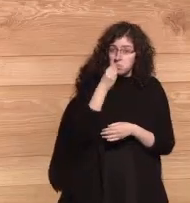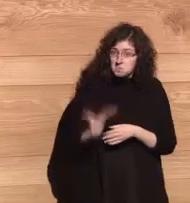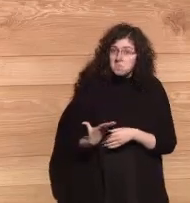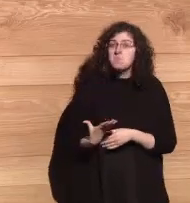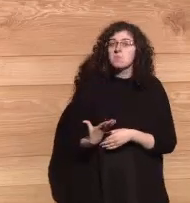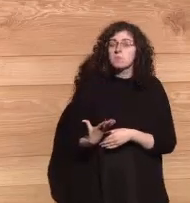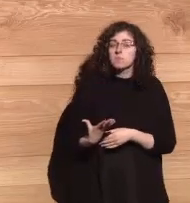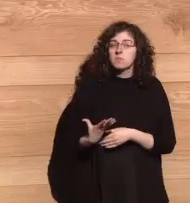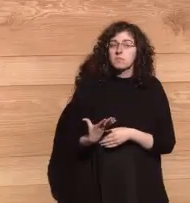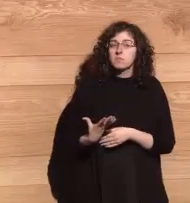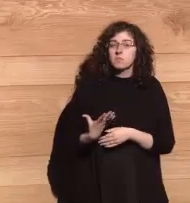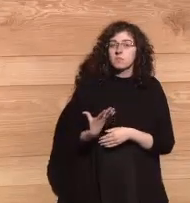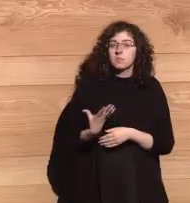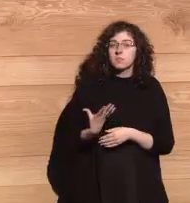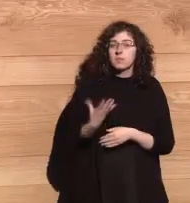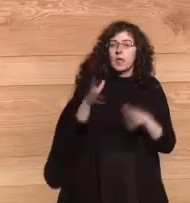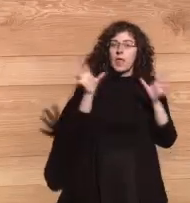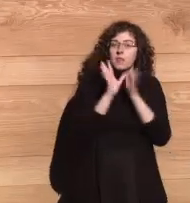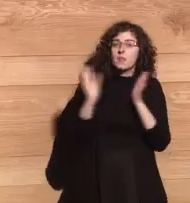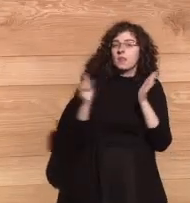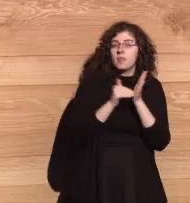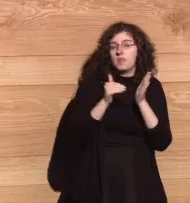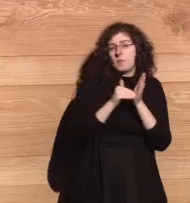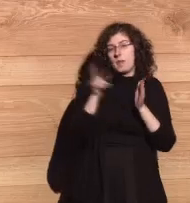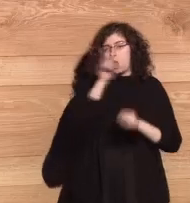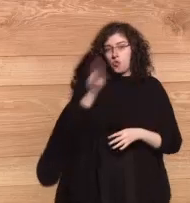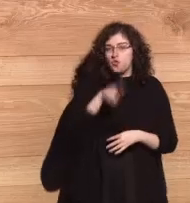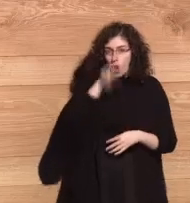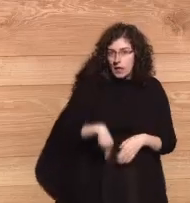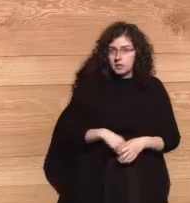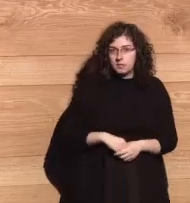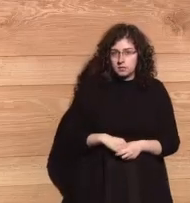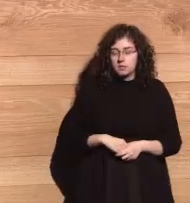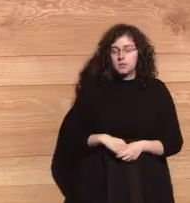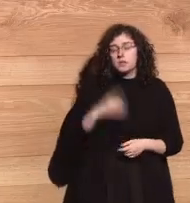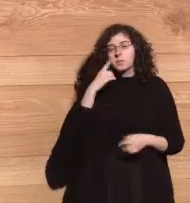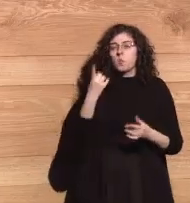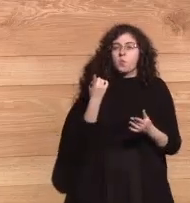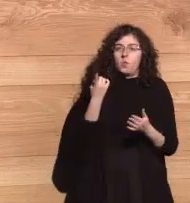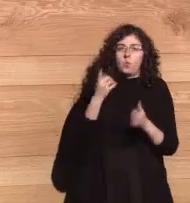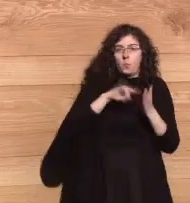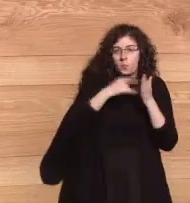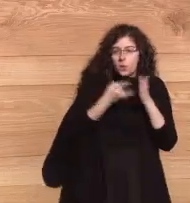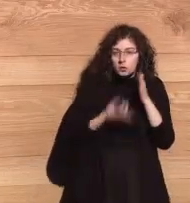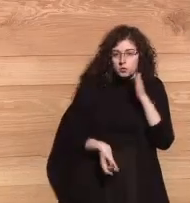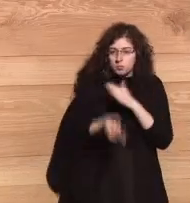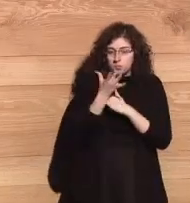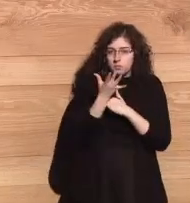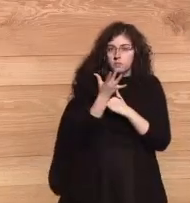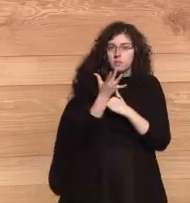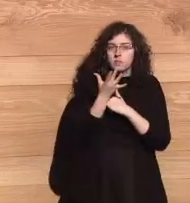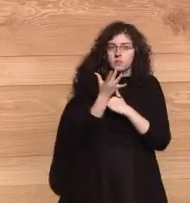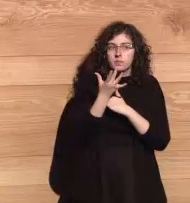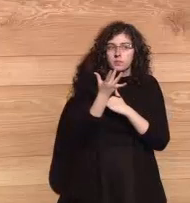razonable de dinero, eran $10,000, en que planteé un proyecto de regresar